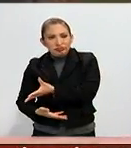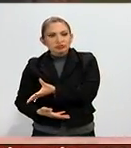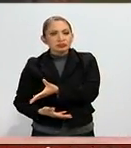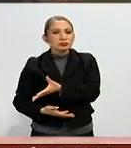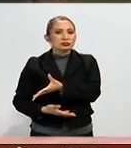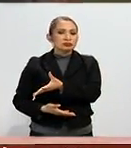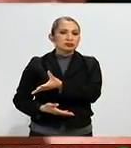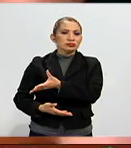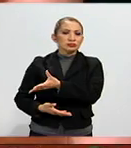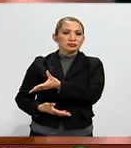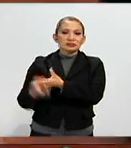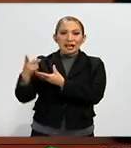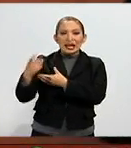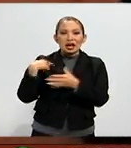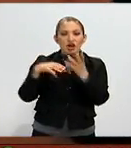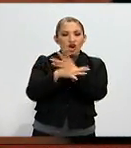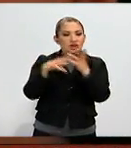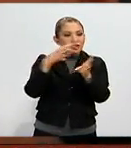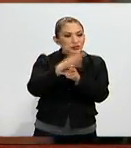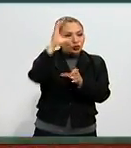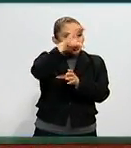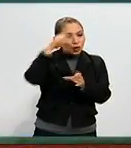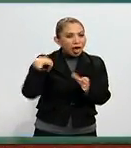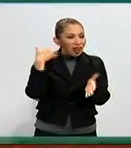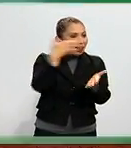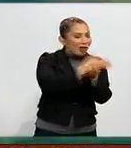de eventos culturales.